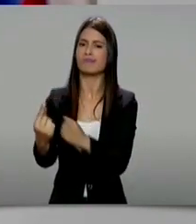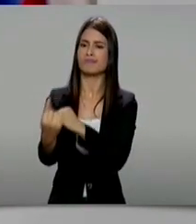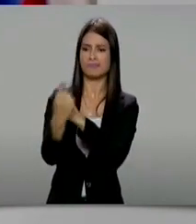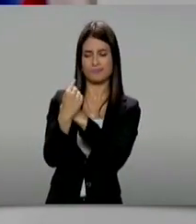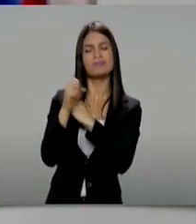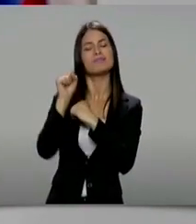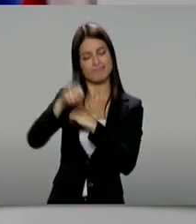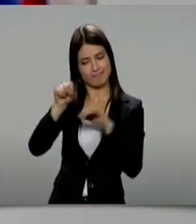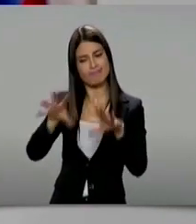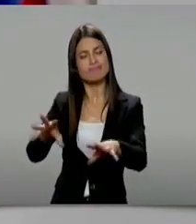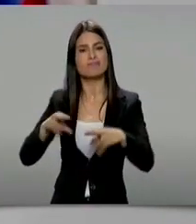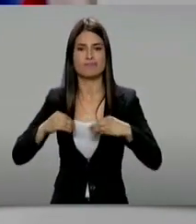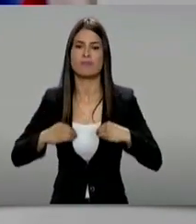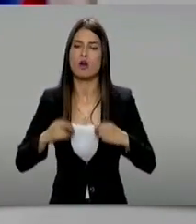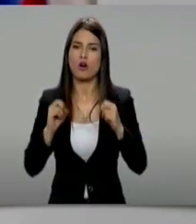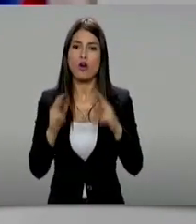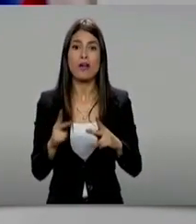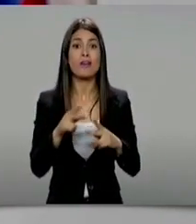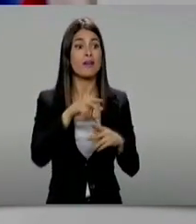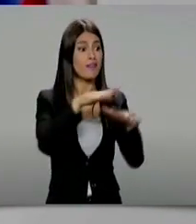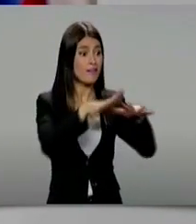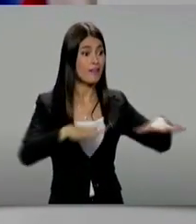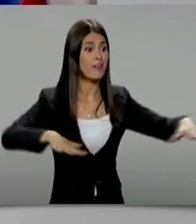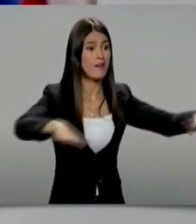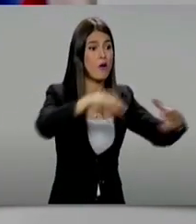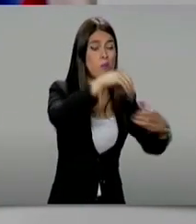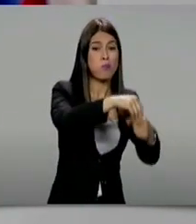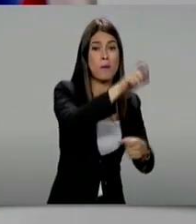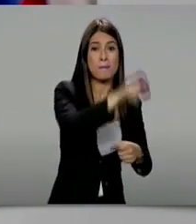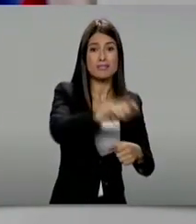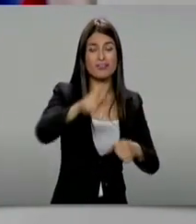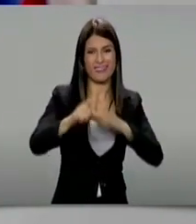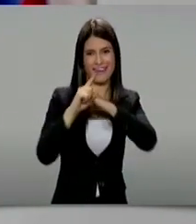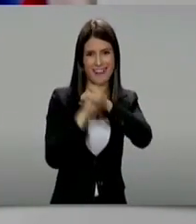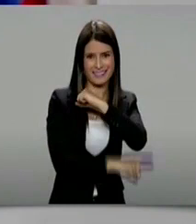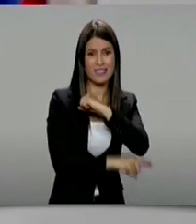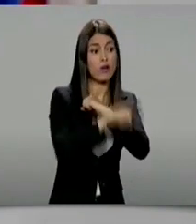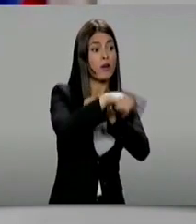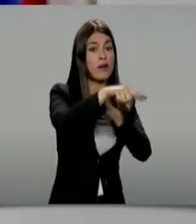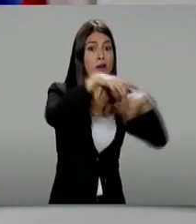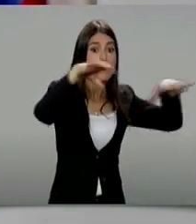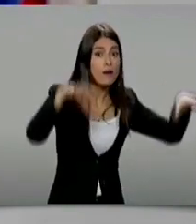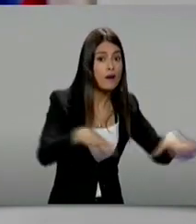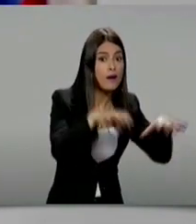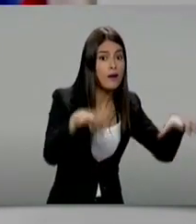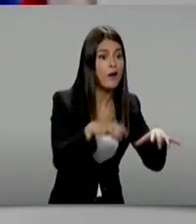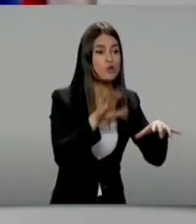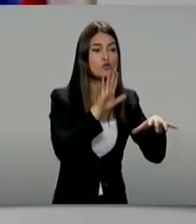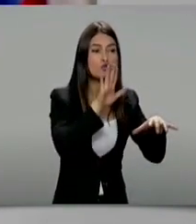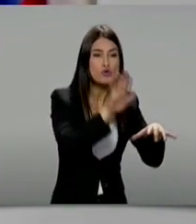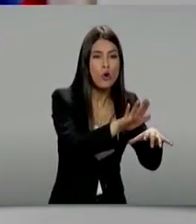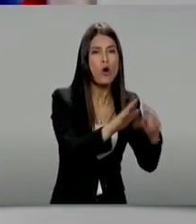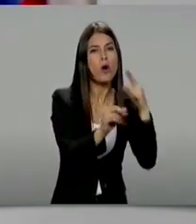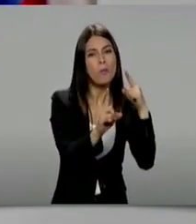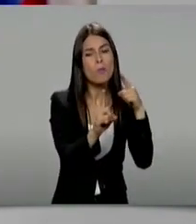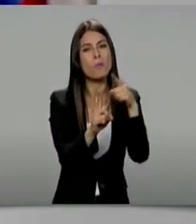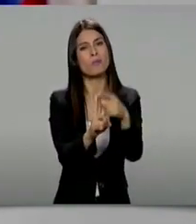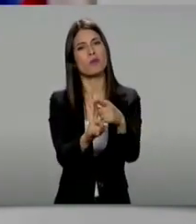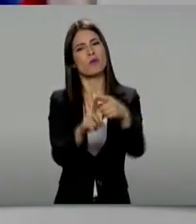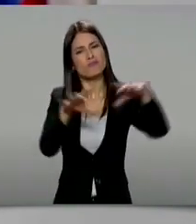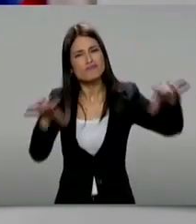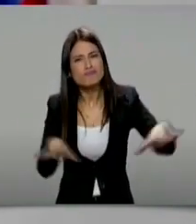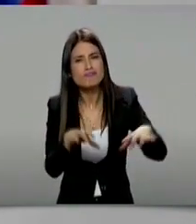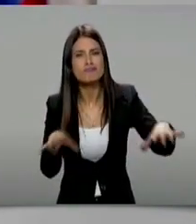de normalización se les tendrá en cuenta como parte de la sanción siempre y cuando siempre y cuando en ese